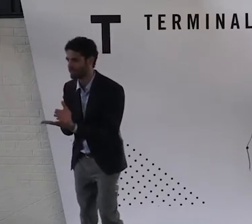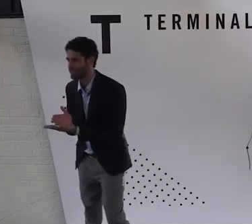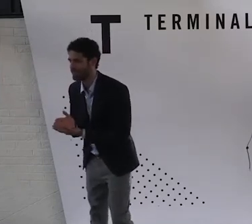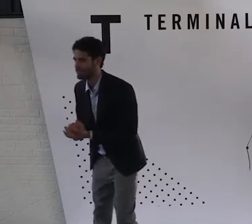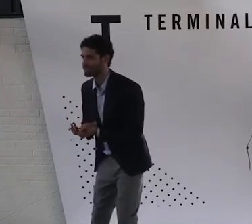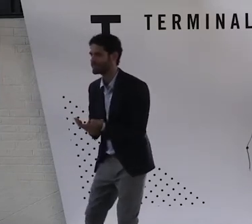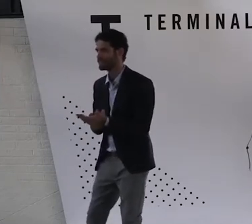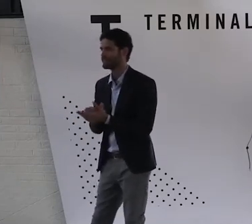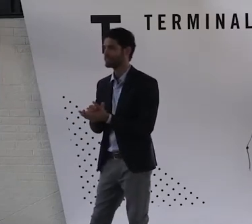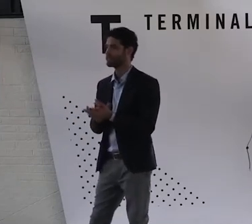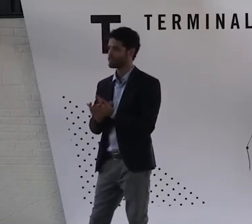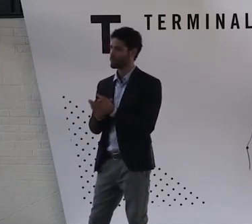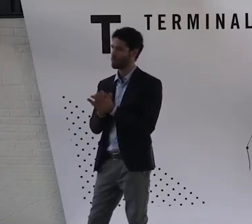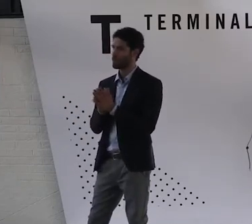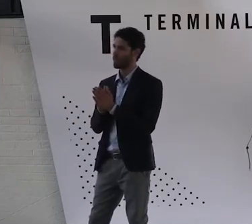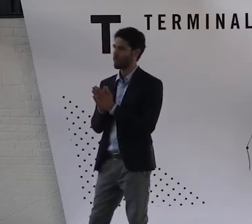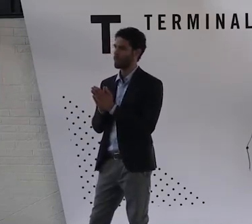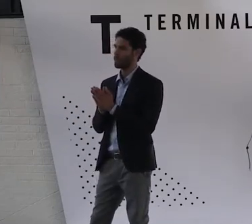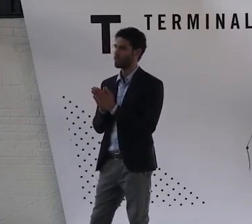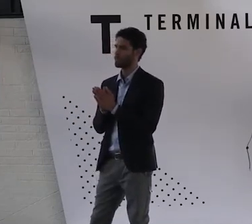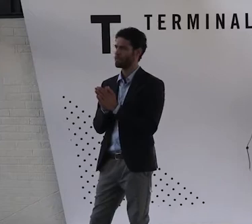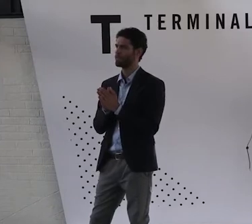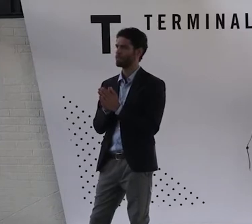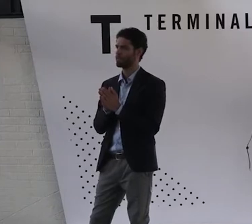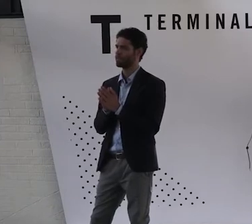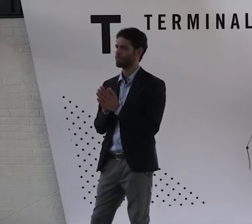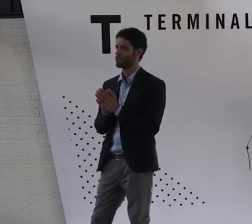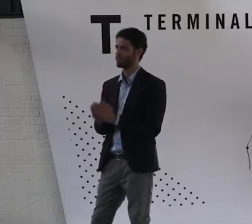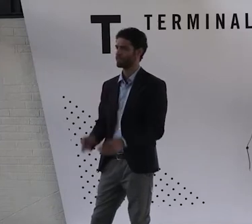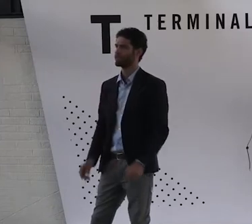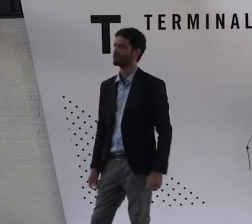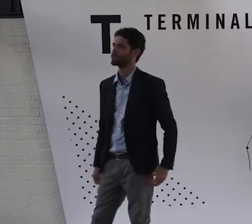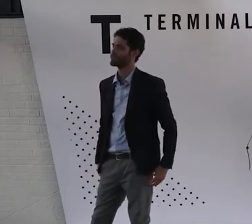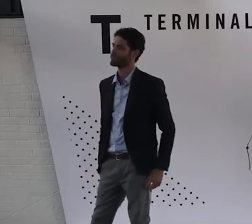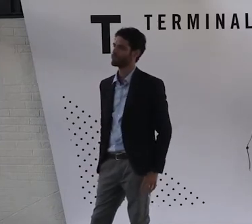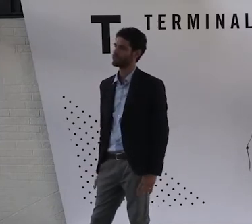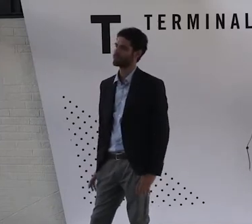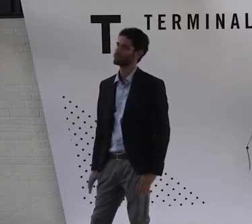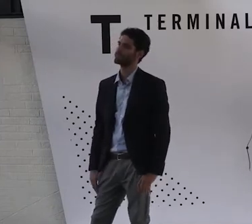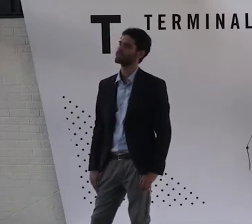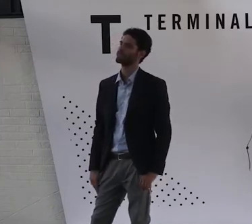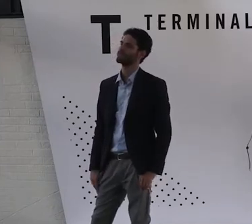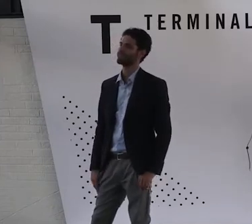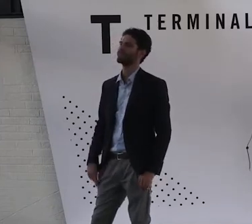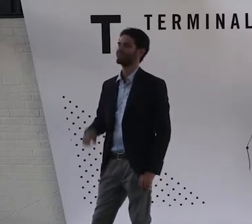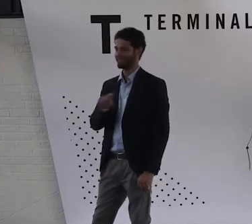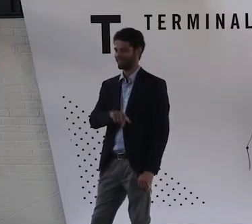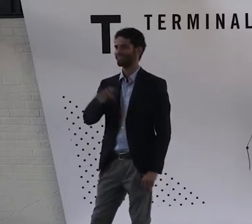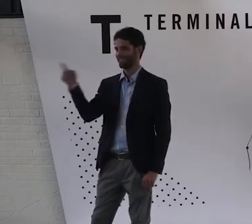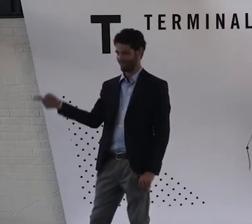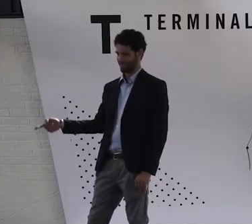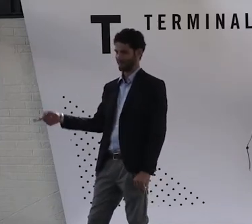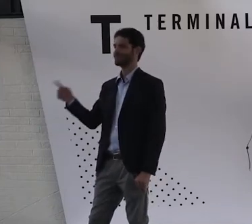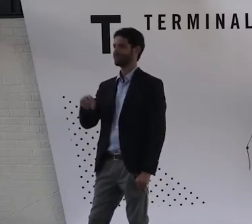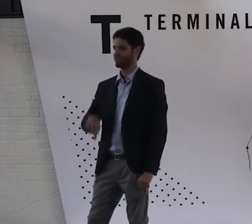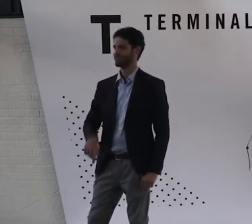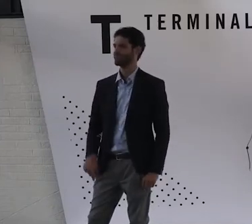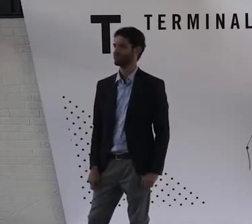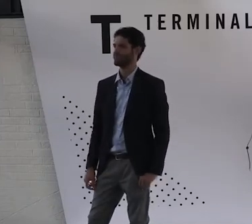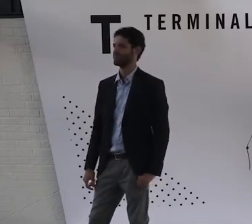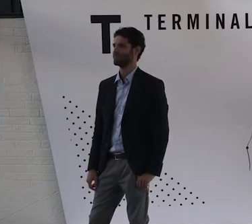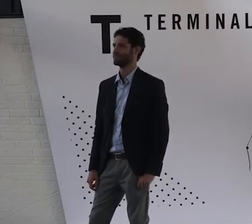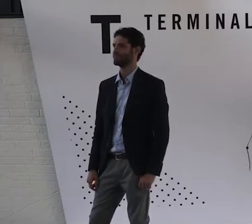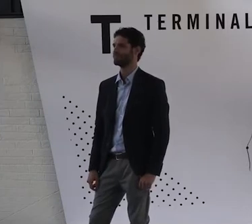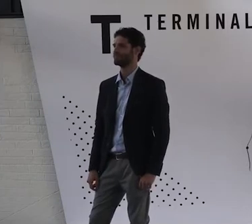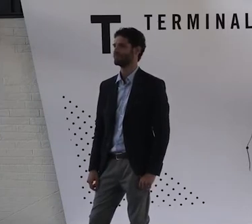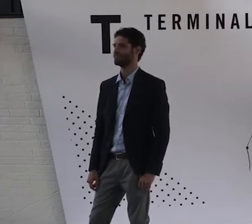magia. Pero cuando, o sea, explicaste que el ejemplo de te lleva el mago de un lado a otro